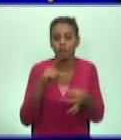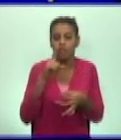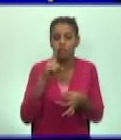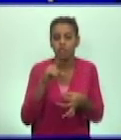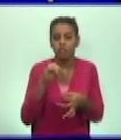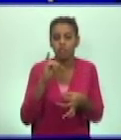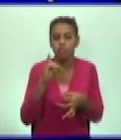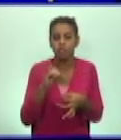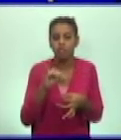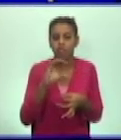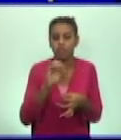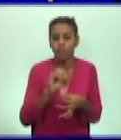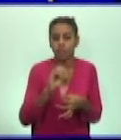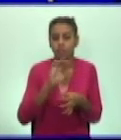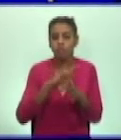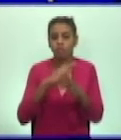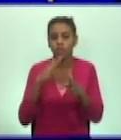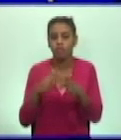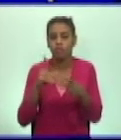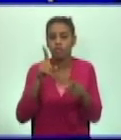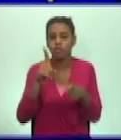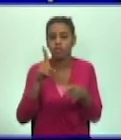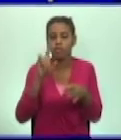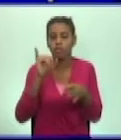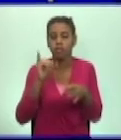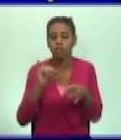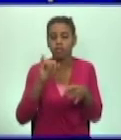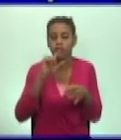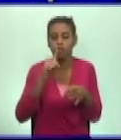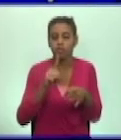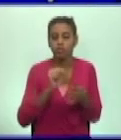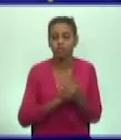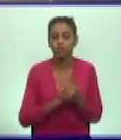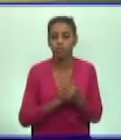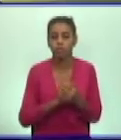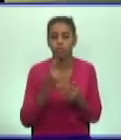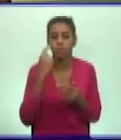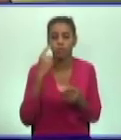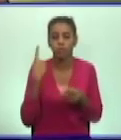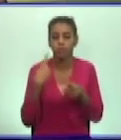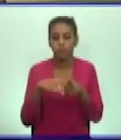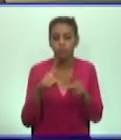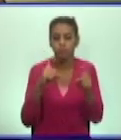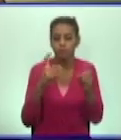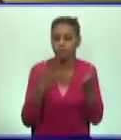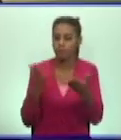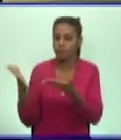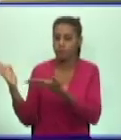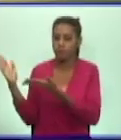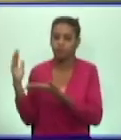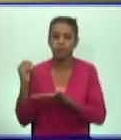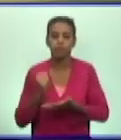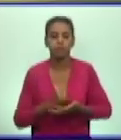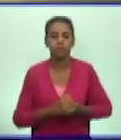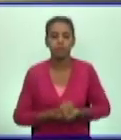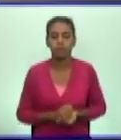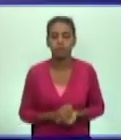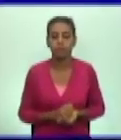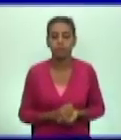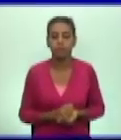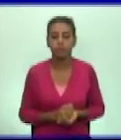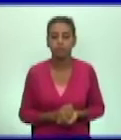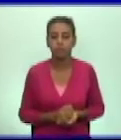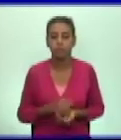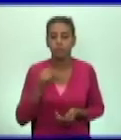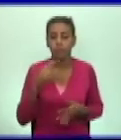160 y 161 lo pueden resumir del libro de texto, porque quiero entonces que veamos la siguiente diapositiva. Fíjense que